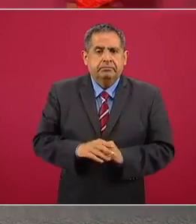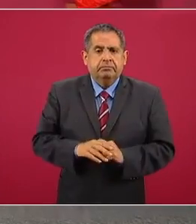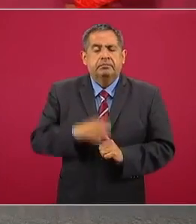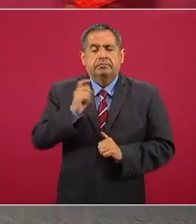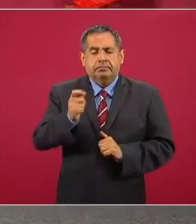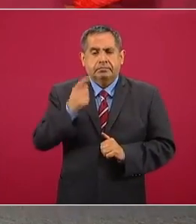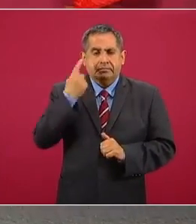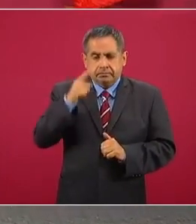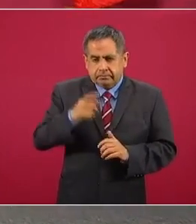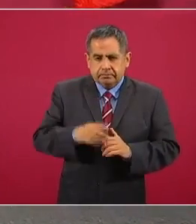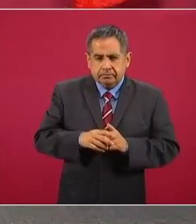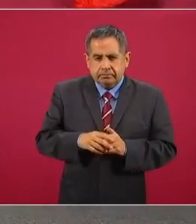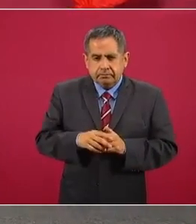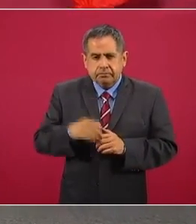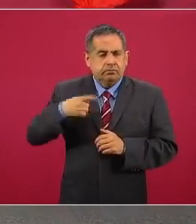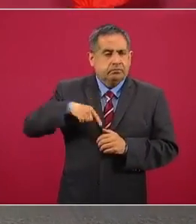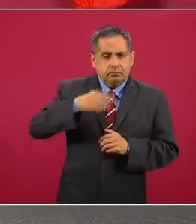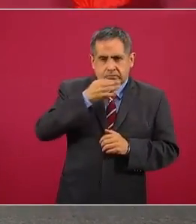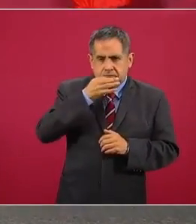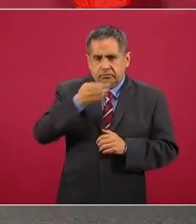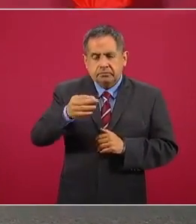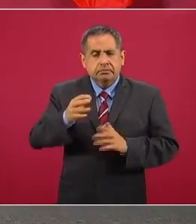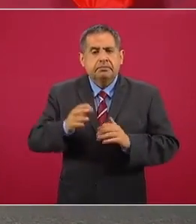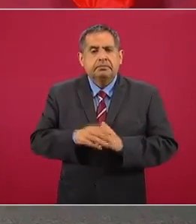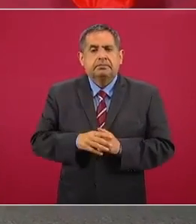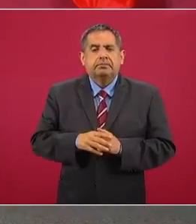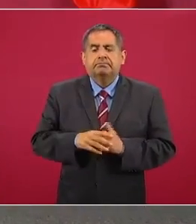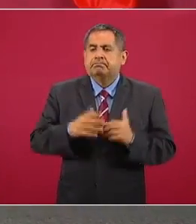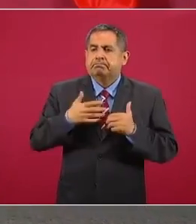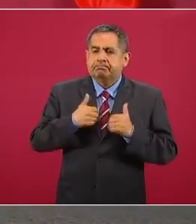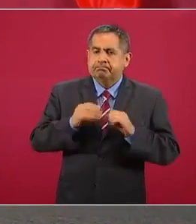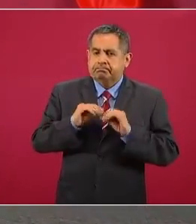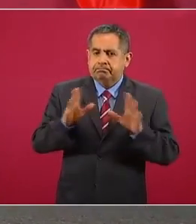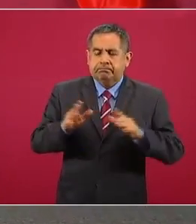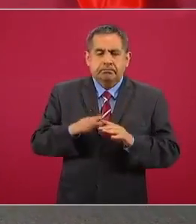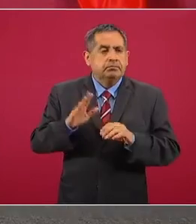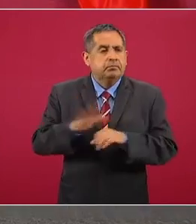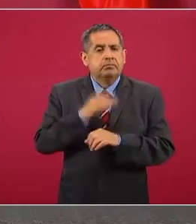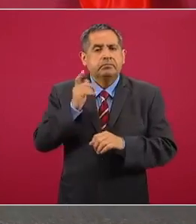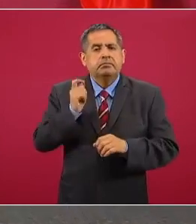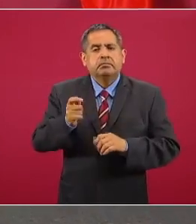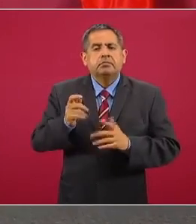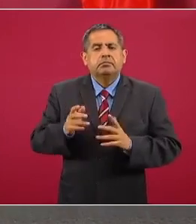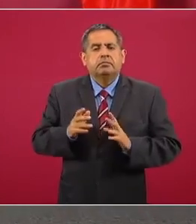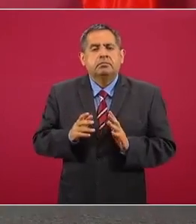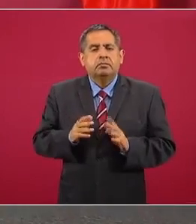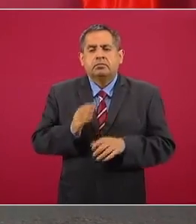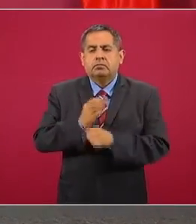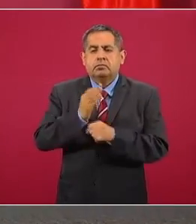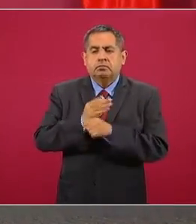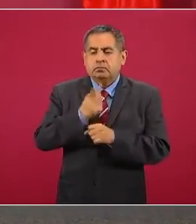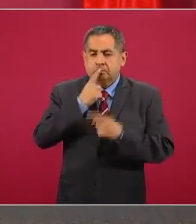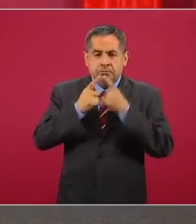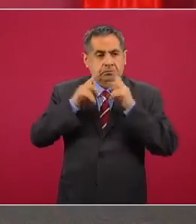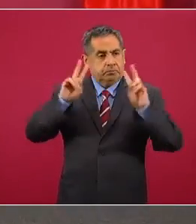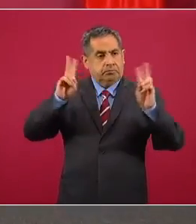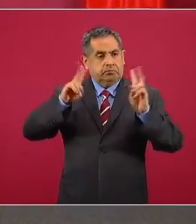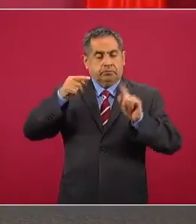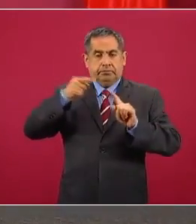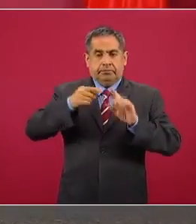Entonces, para que también se entienda el por qué no